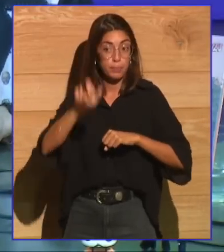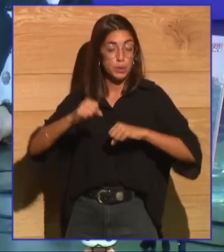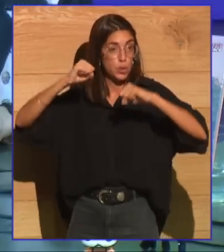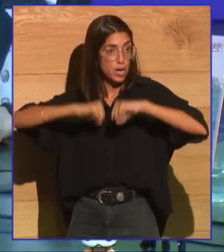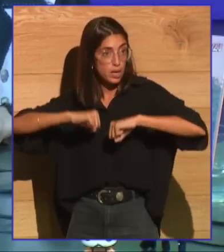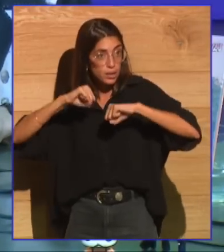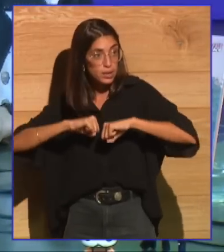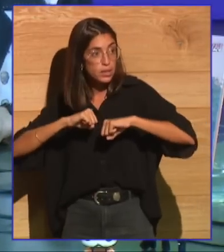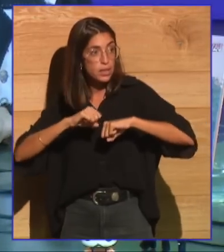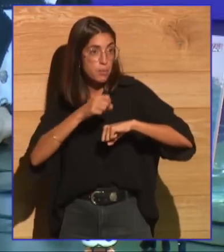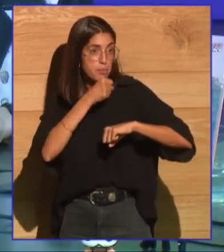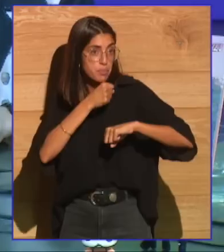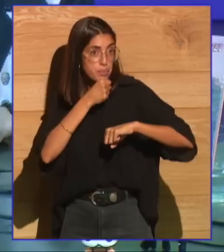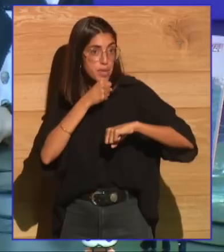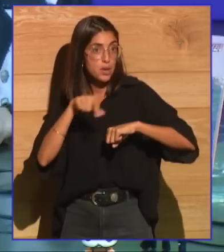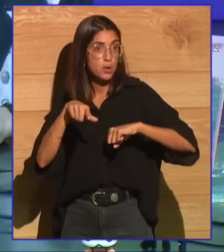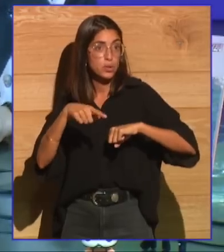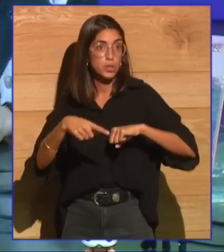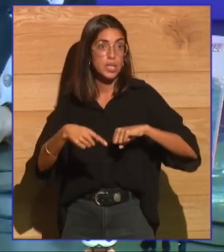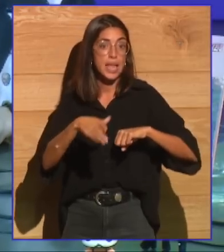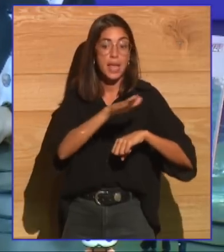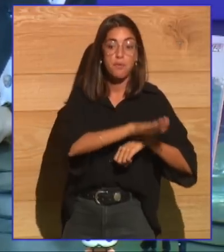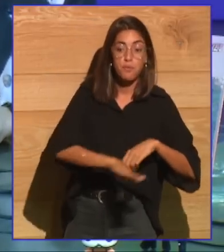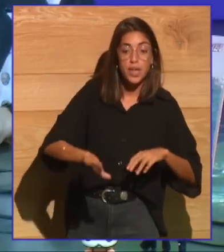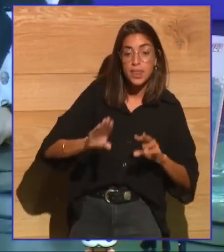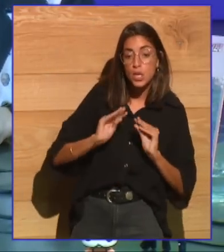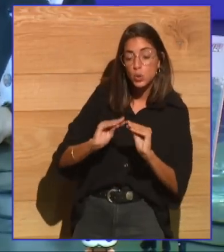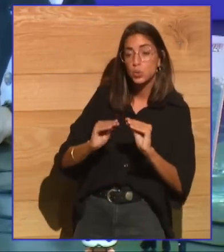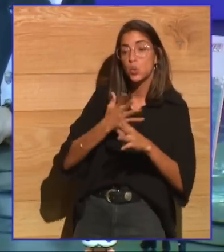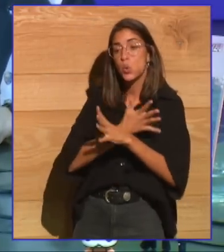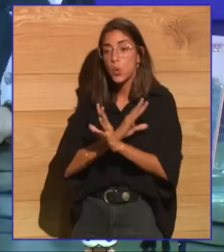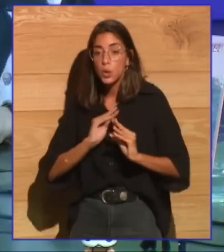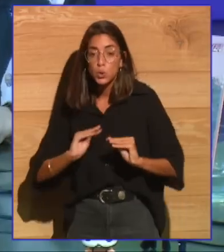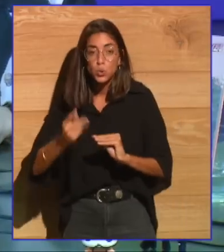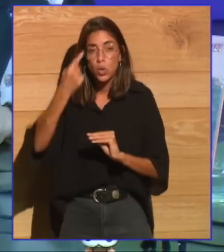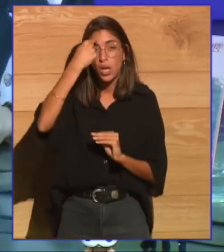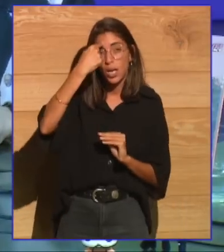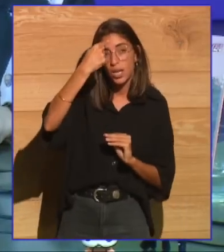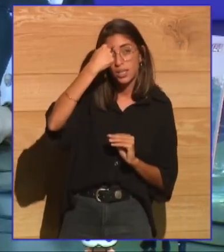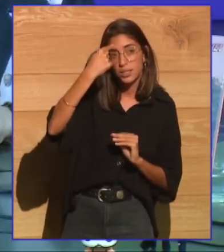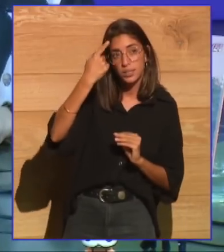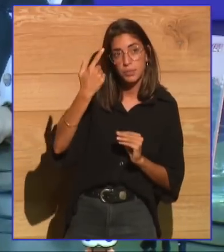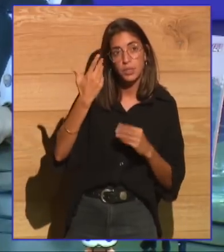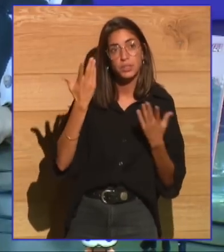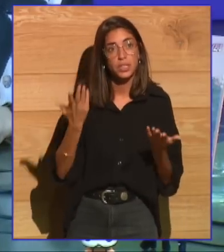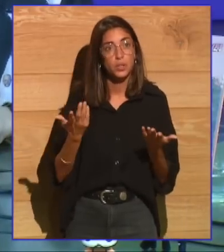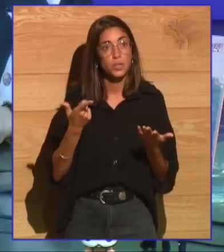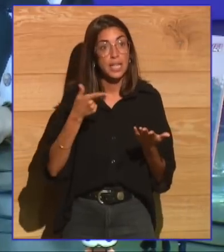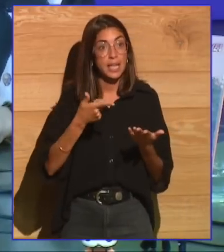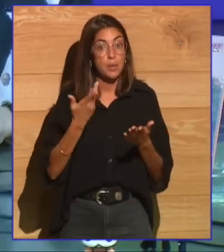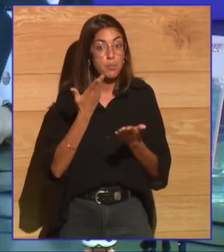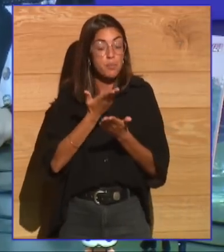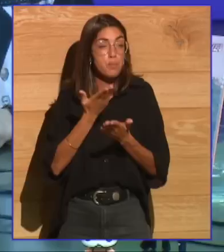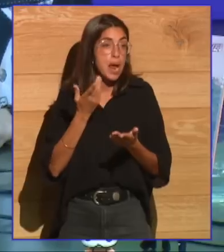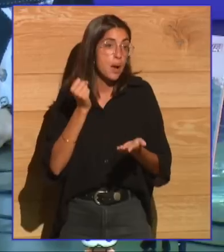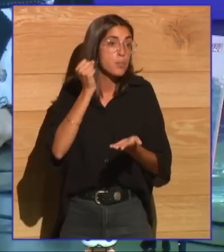a esos ancianos que están echando de menos su infancia sus juegos lo como les propone la apuesta de vida